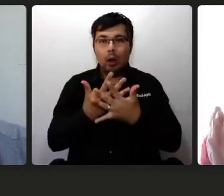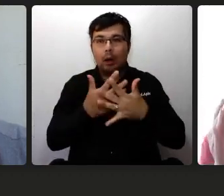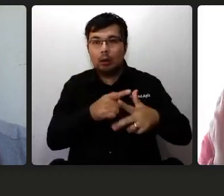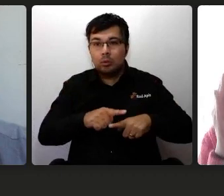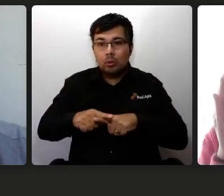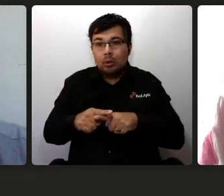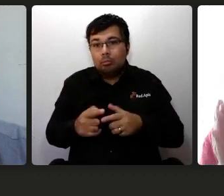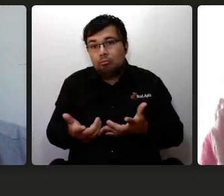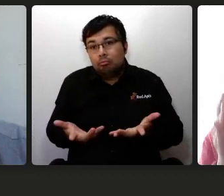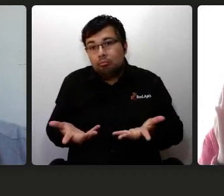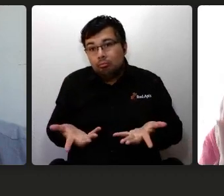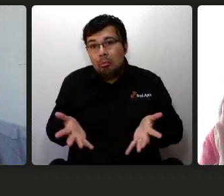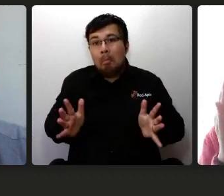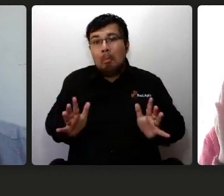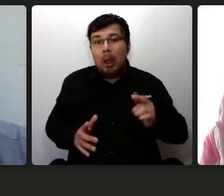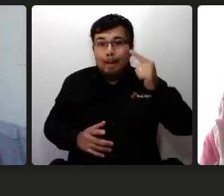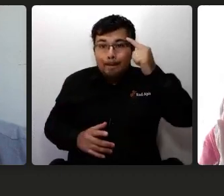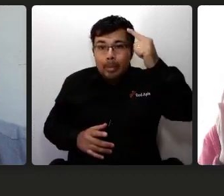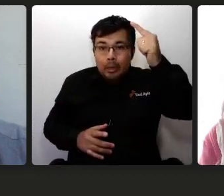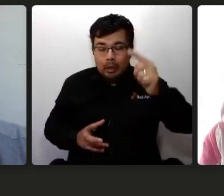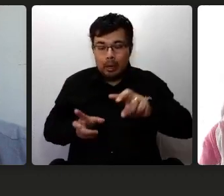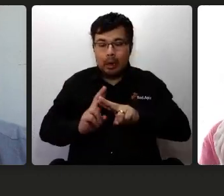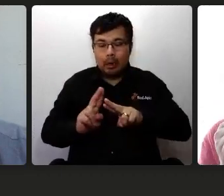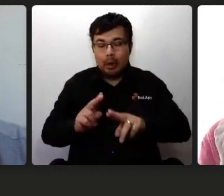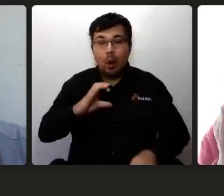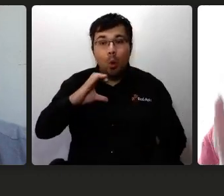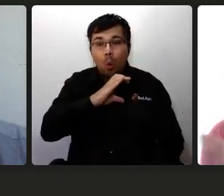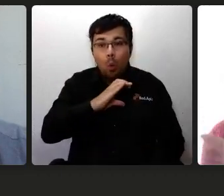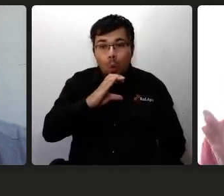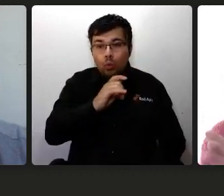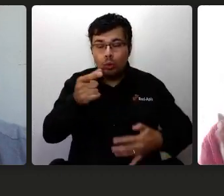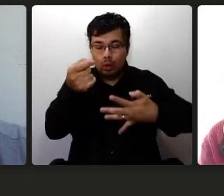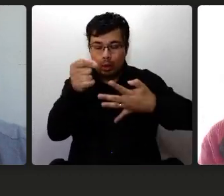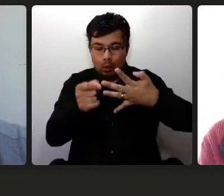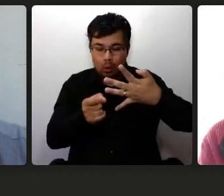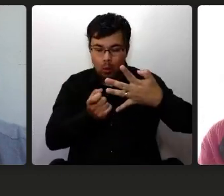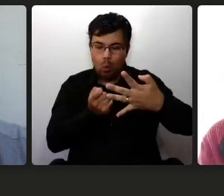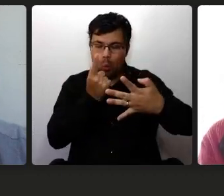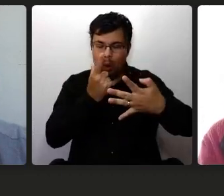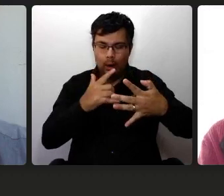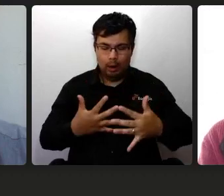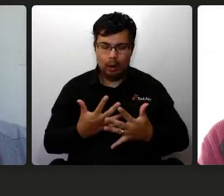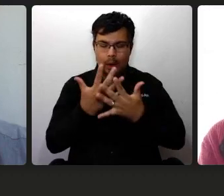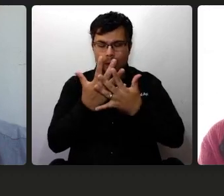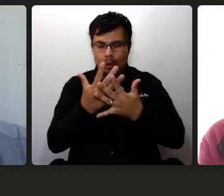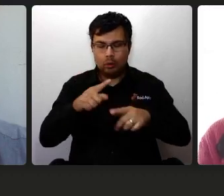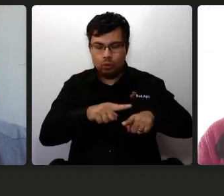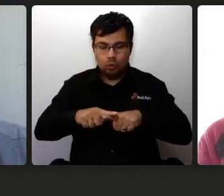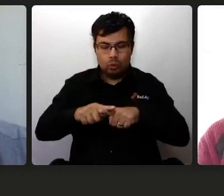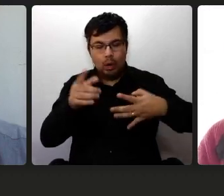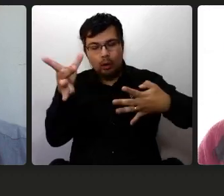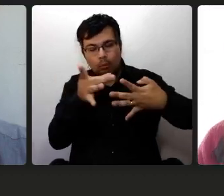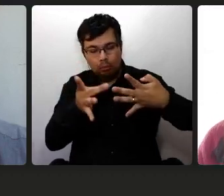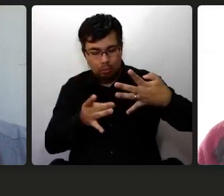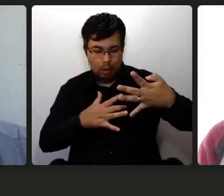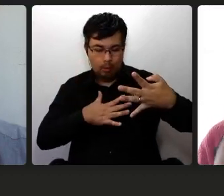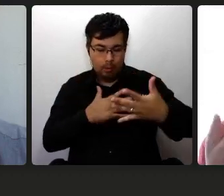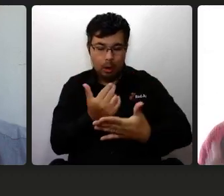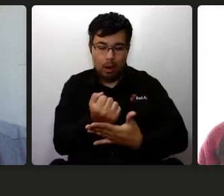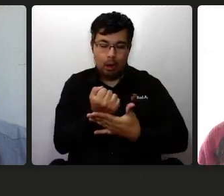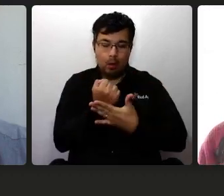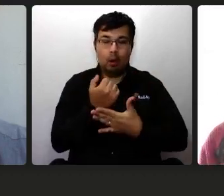lo mejor pensar en hacer estos cursos y evaluar, bueno, cuál es la red social que más me serviría. Importante,